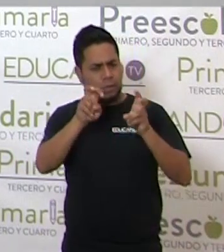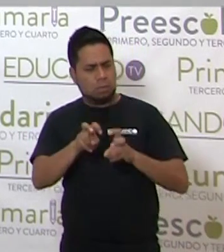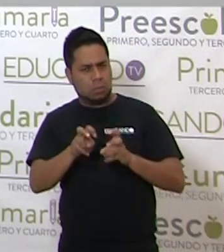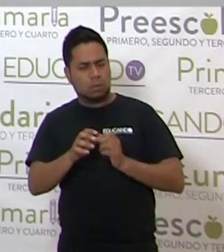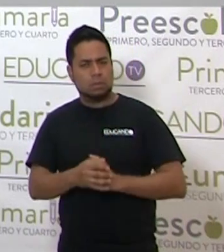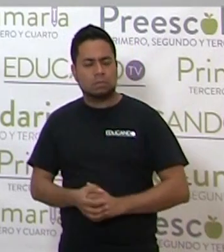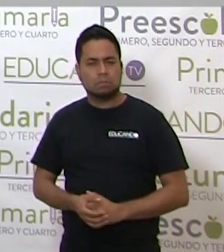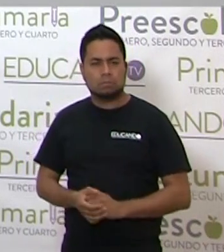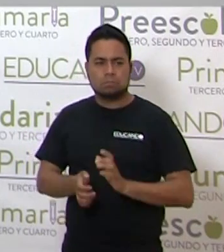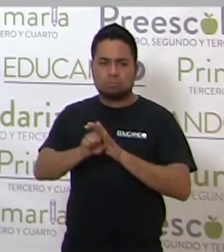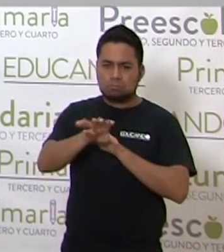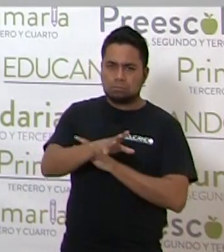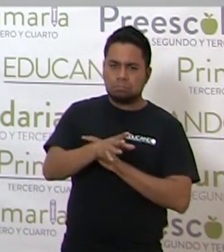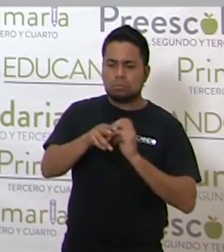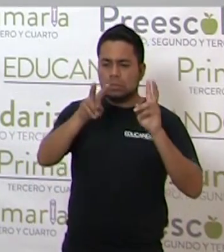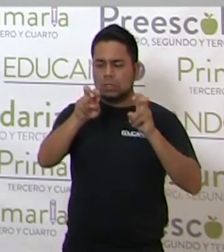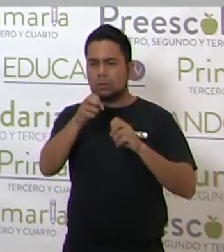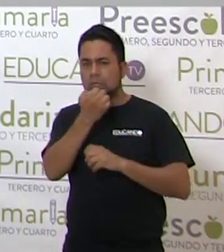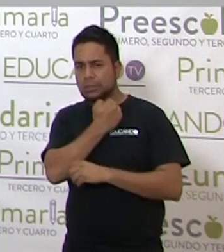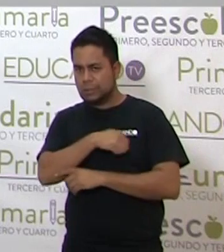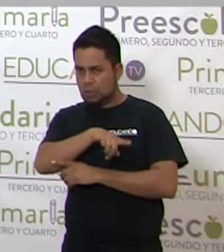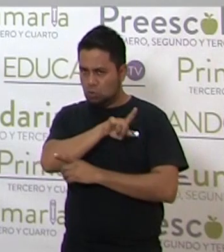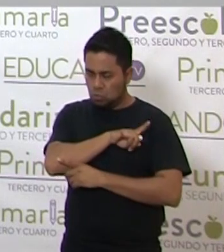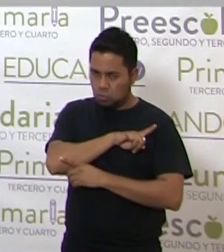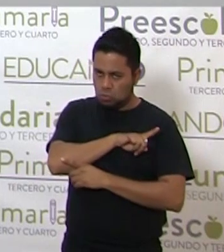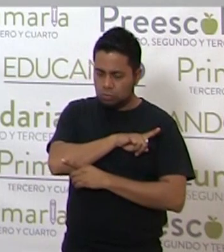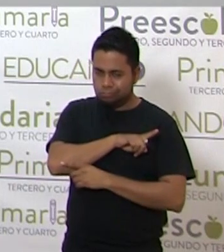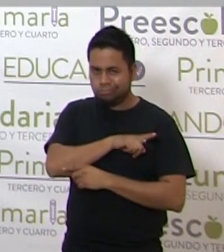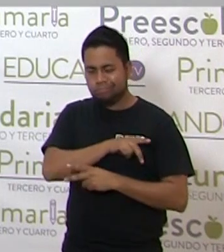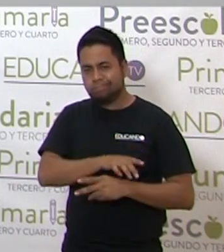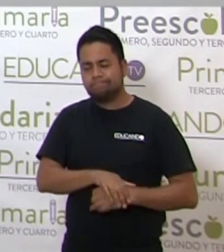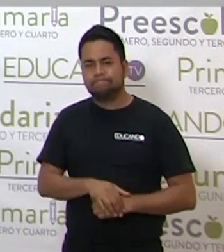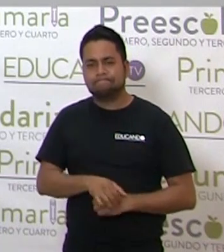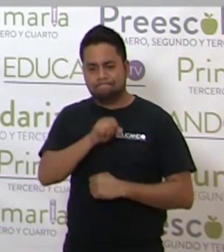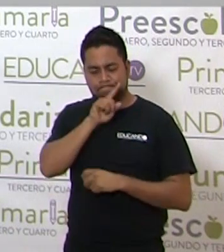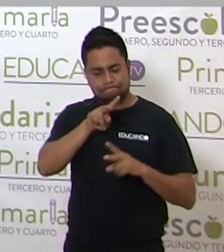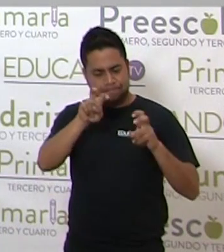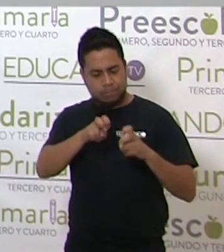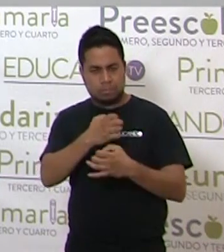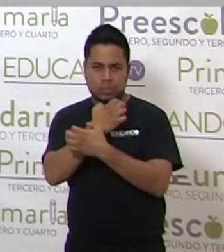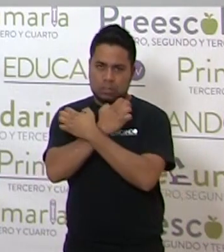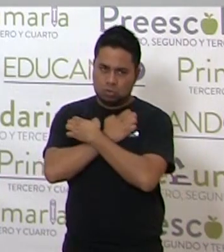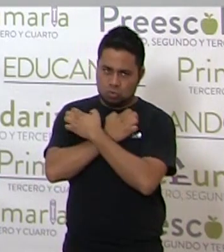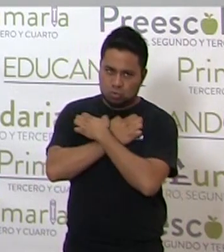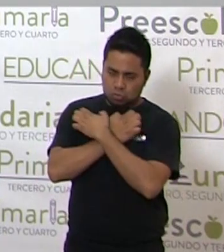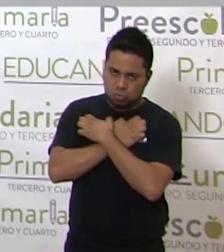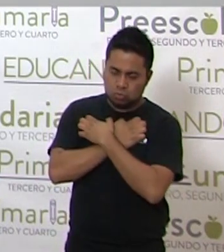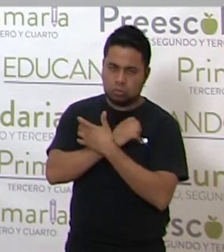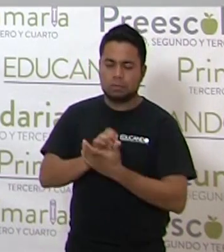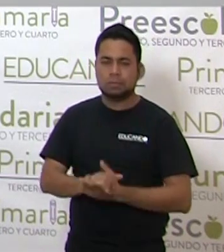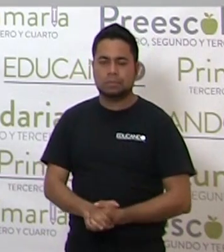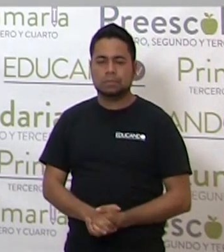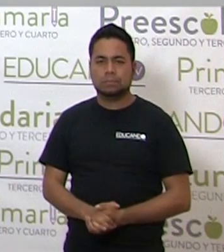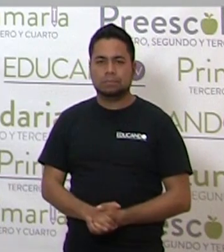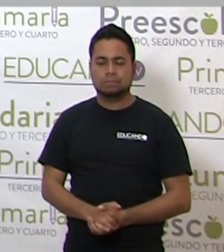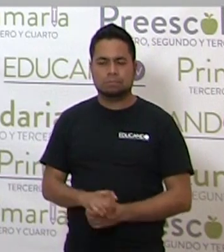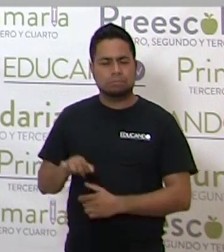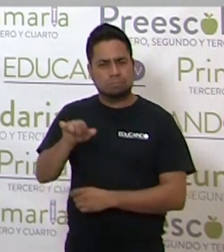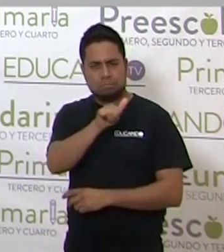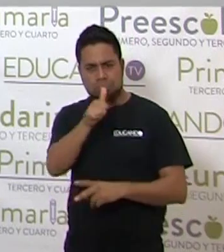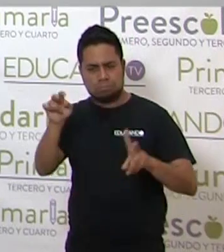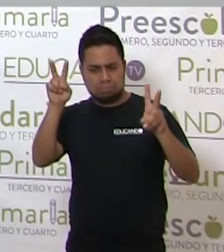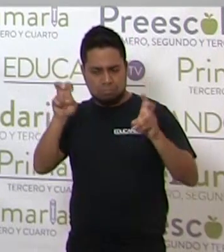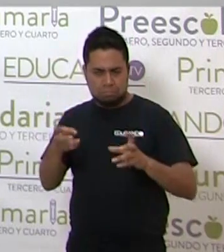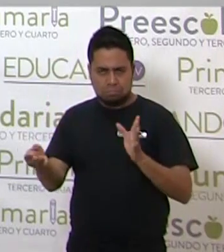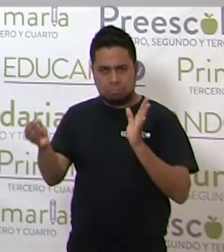Pues aborda temas de salud, ¿sí? Aborda temas educativos. ¿Qué otro tipo de